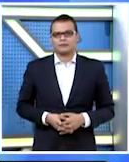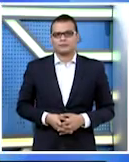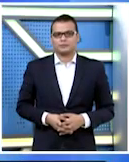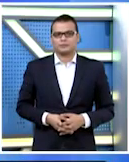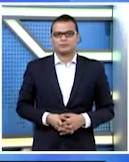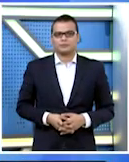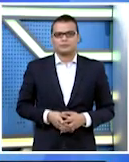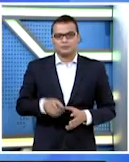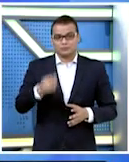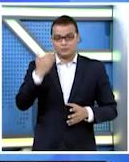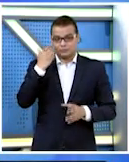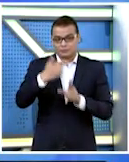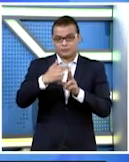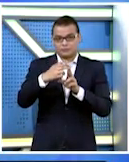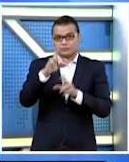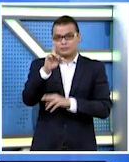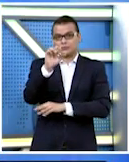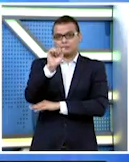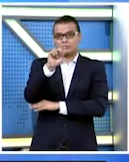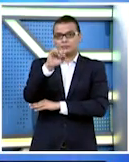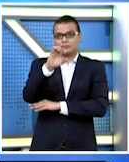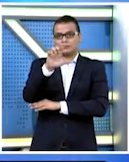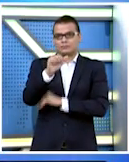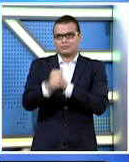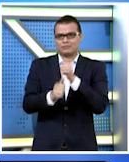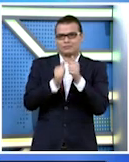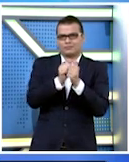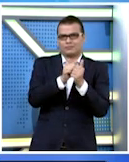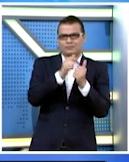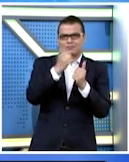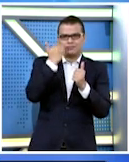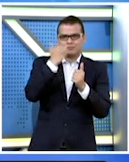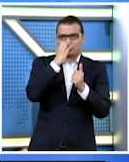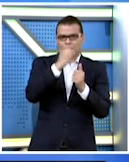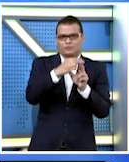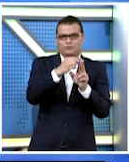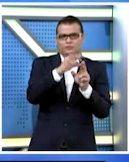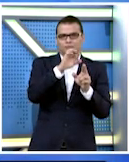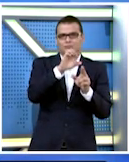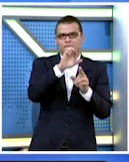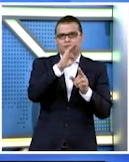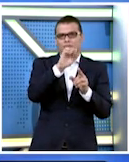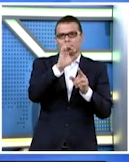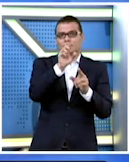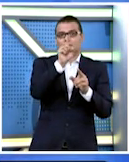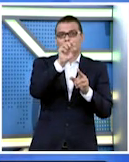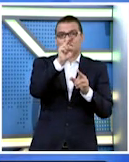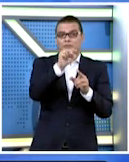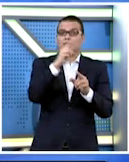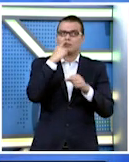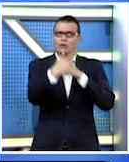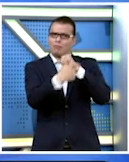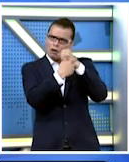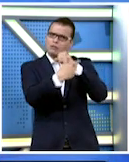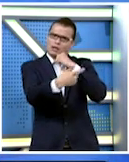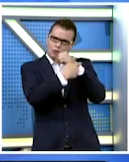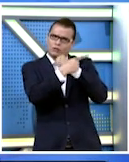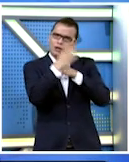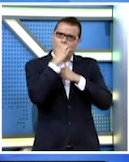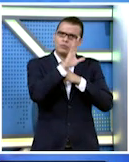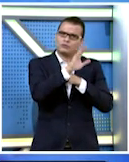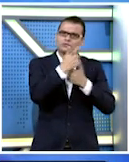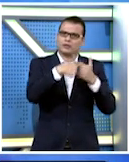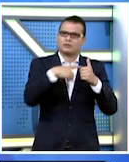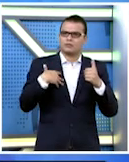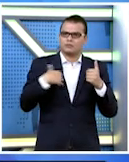estas son las fotos de daniela cortez es compañera de sebastián villa en las que denuncia la presunta violencia de género por parte del jugador del